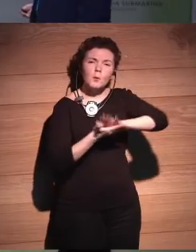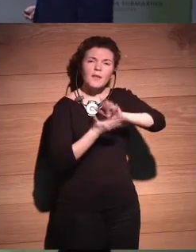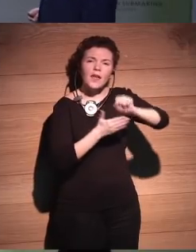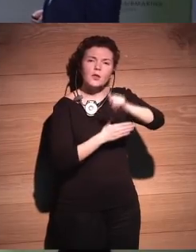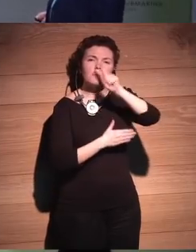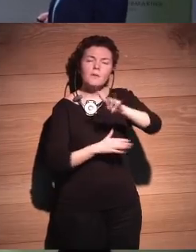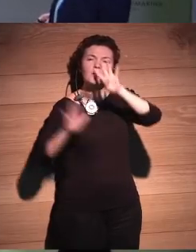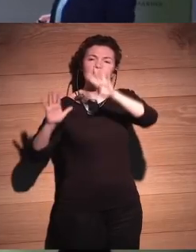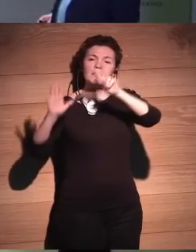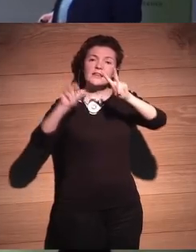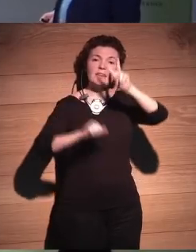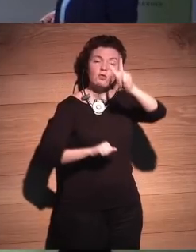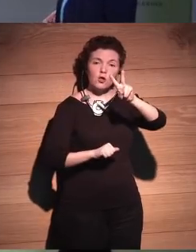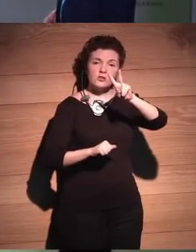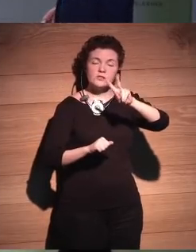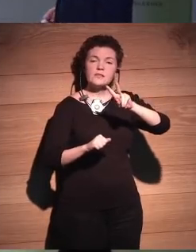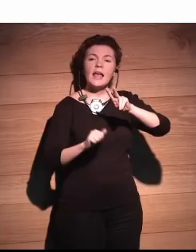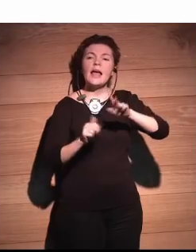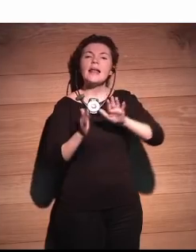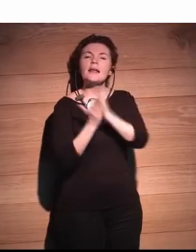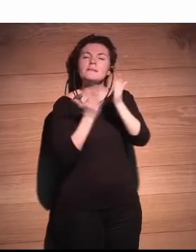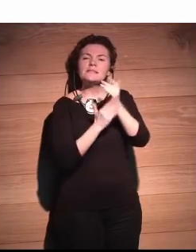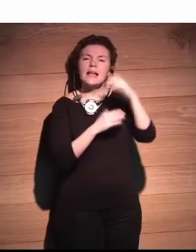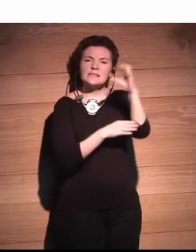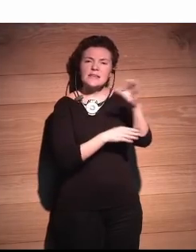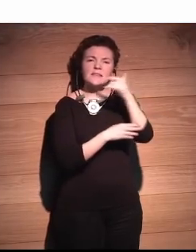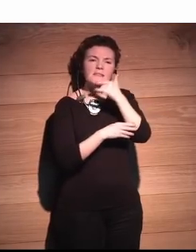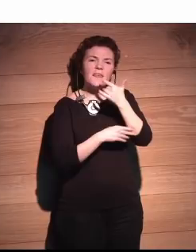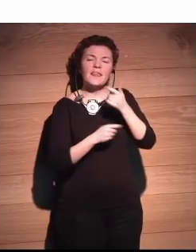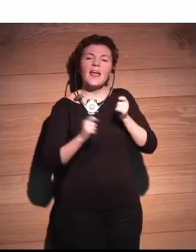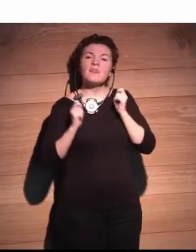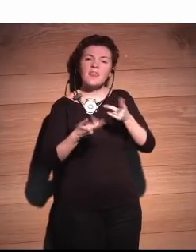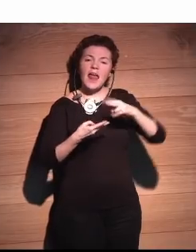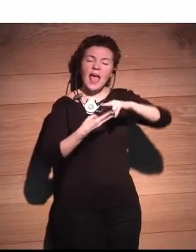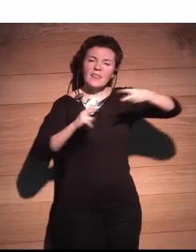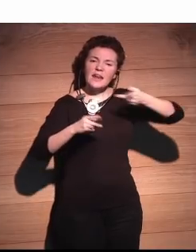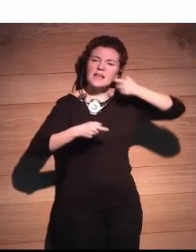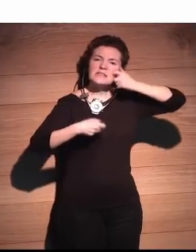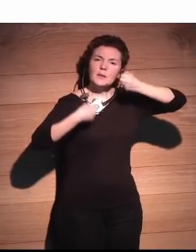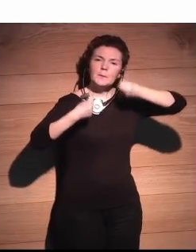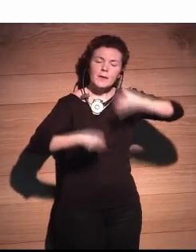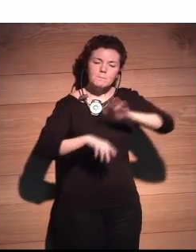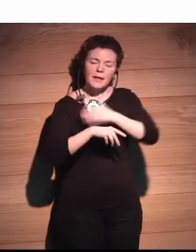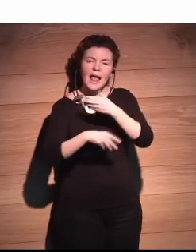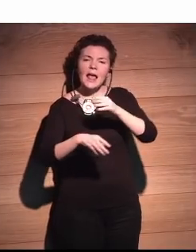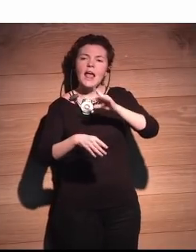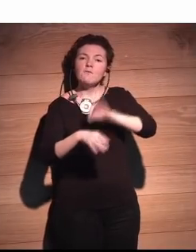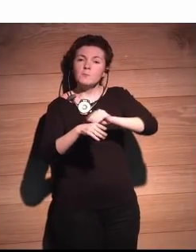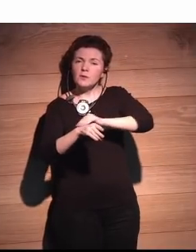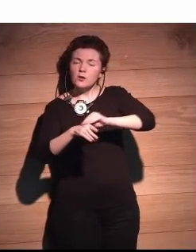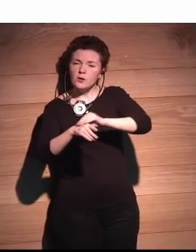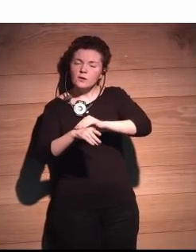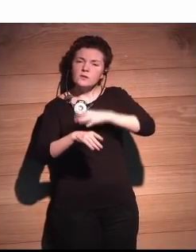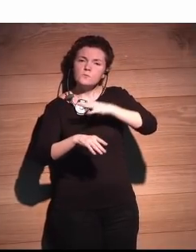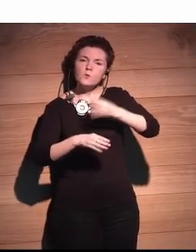año 1972 en Science, que decía que la entrega de ADN sano para tratar enfermedades humanas mediante vectores virales